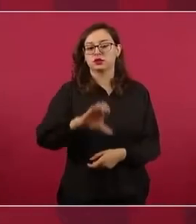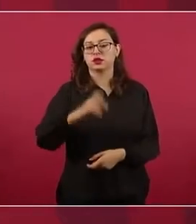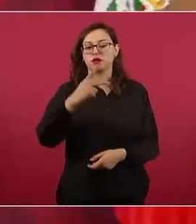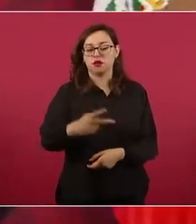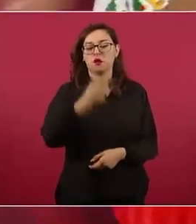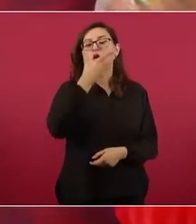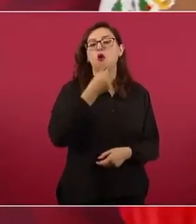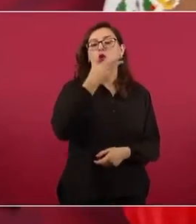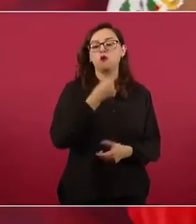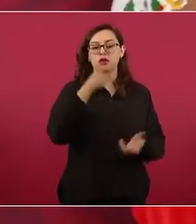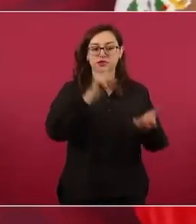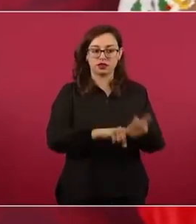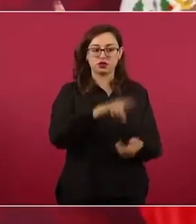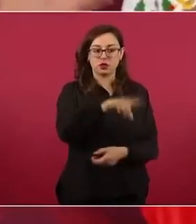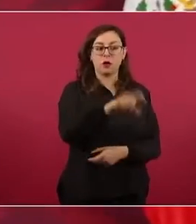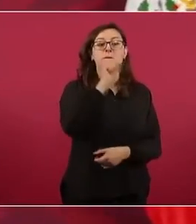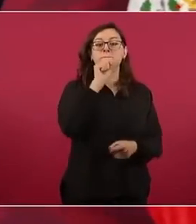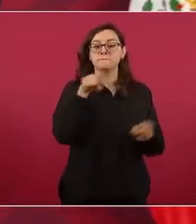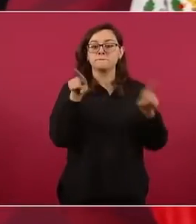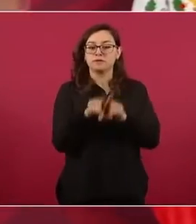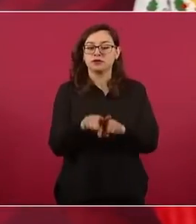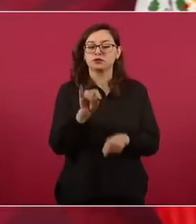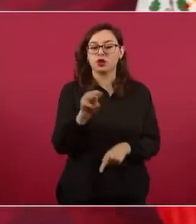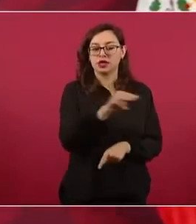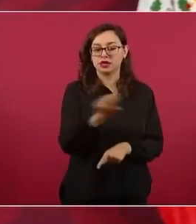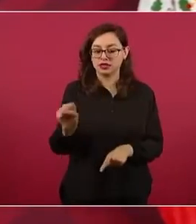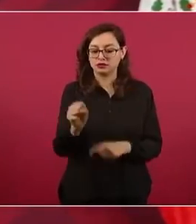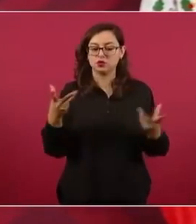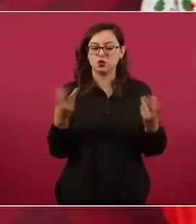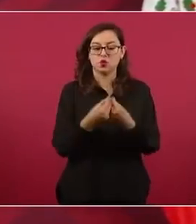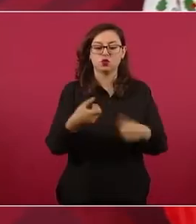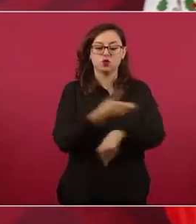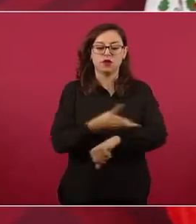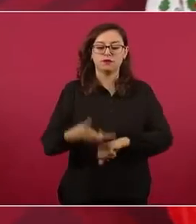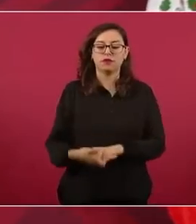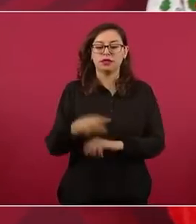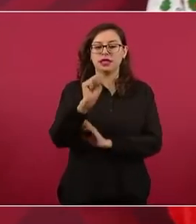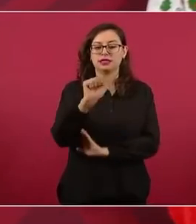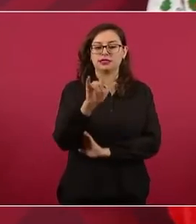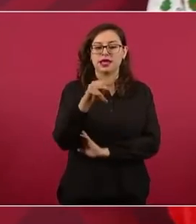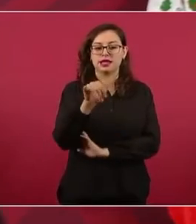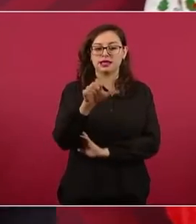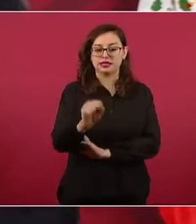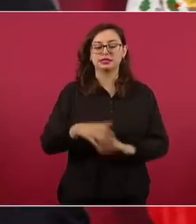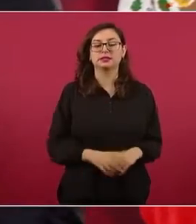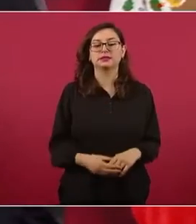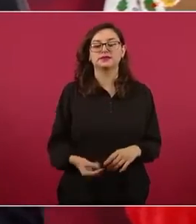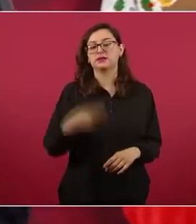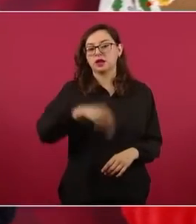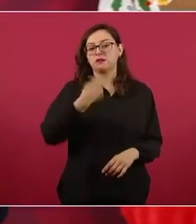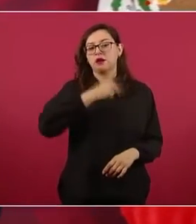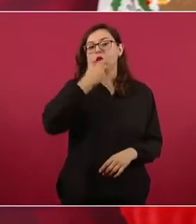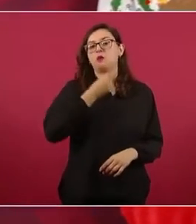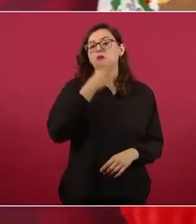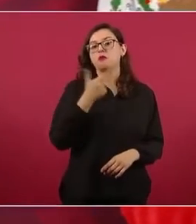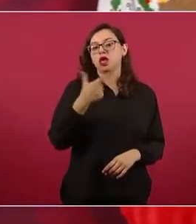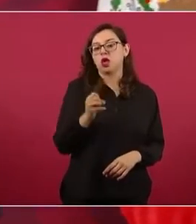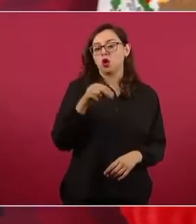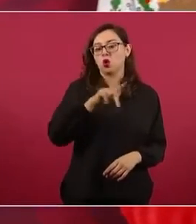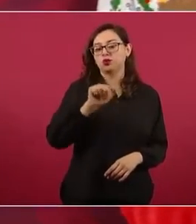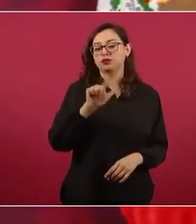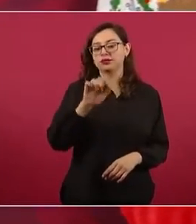que estaba también en el Seguro Social, familiar de Carlos Salinas de Gortari, González Anaya,